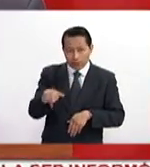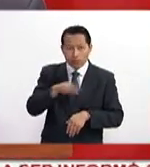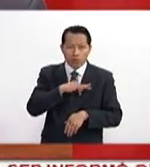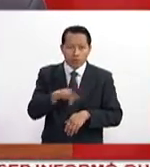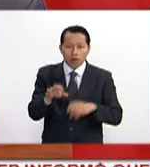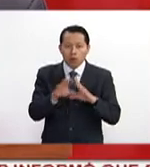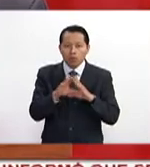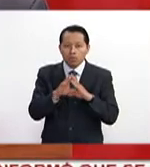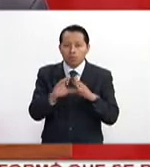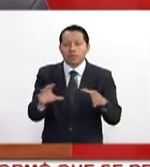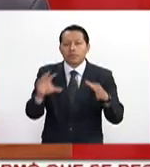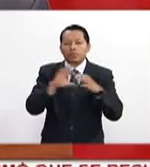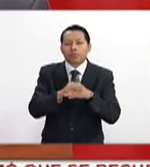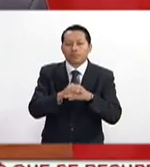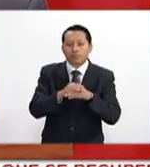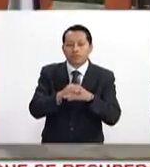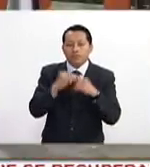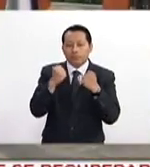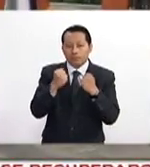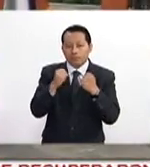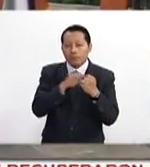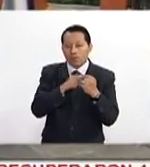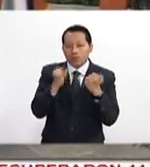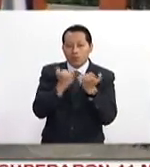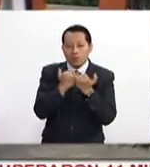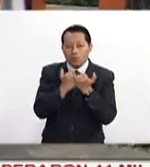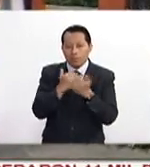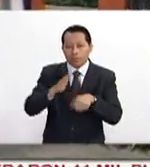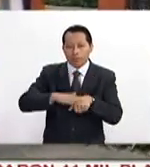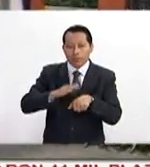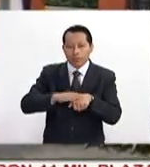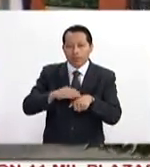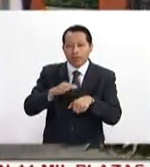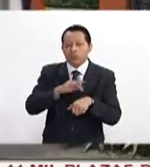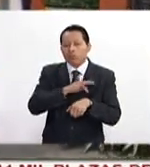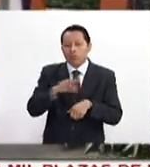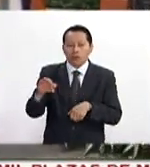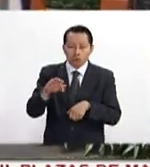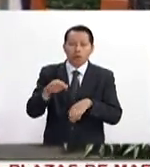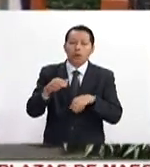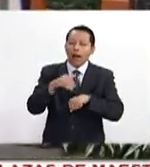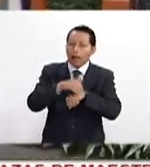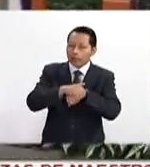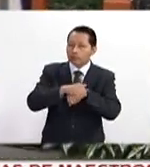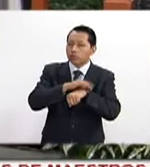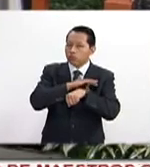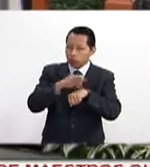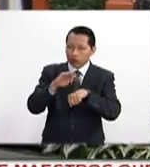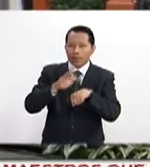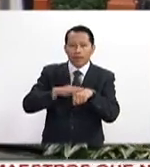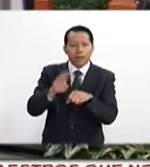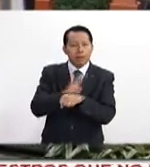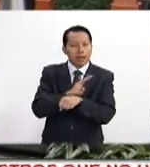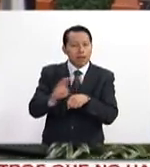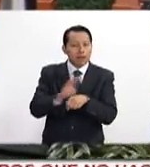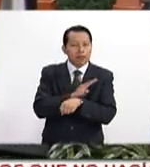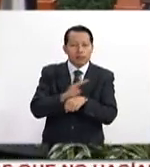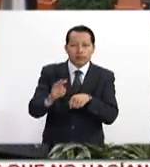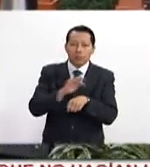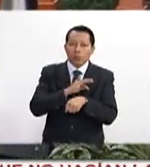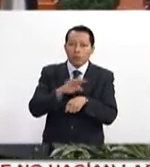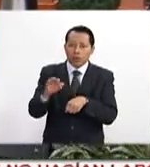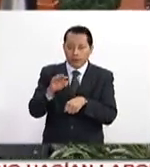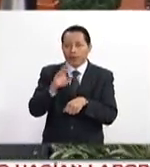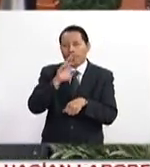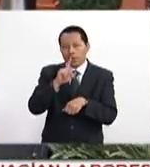para estrechar sus lazos y consolidar una amistad cada vez más beneficiosa en favor